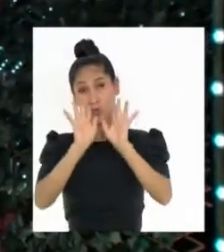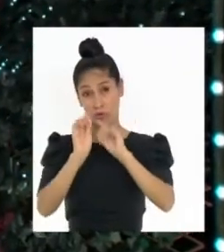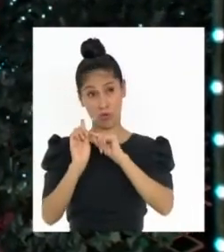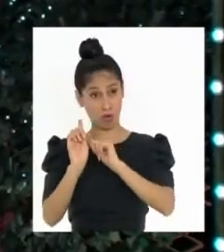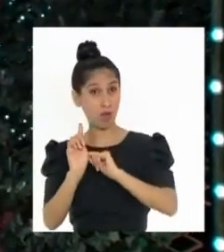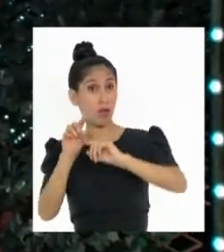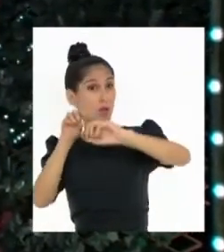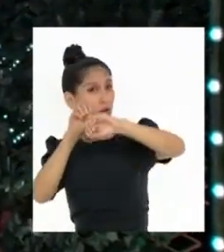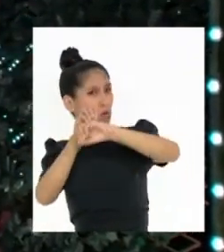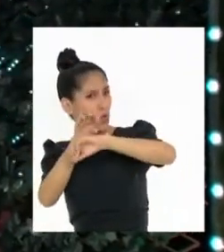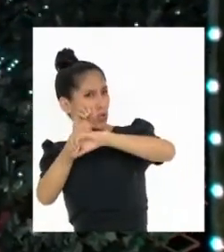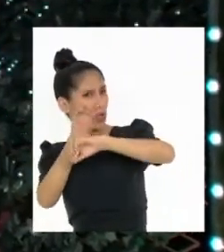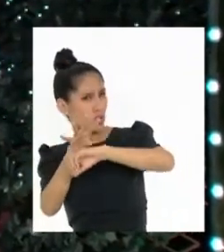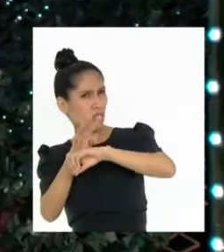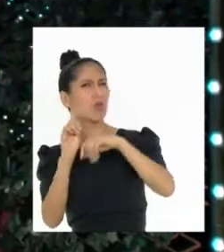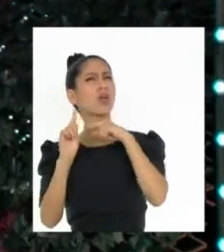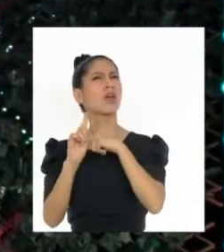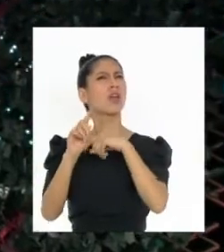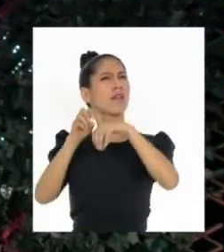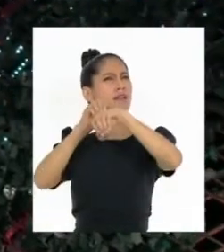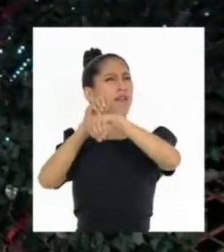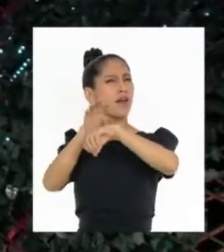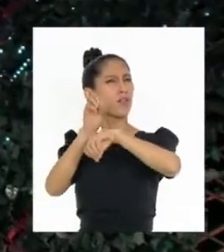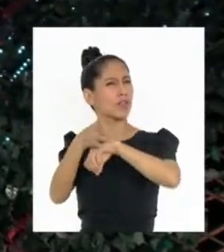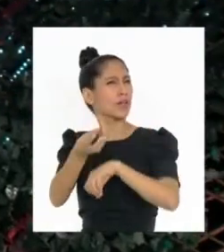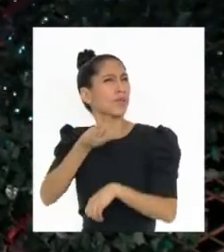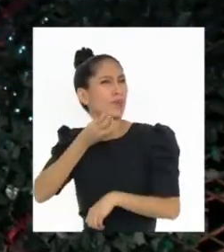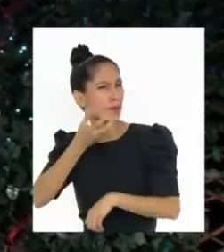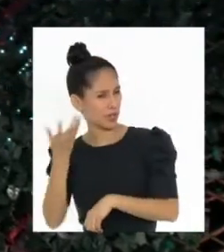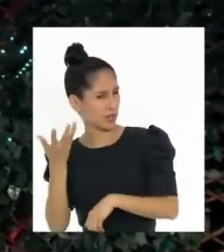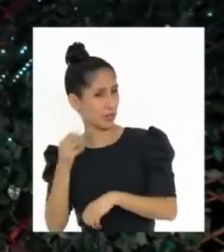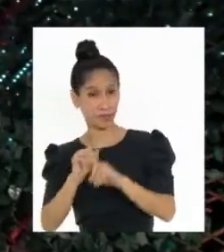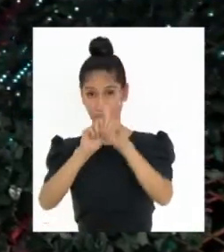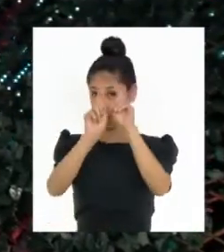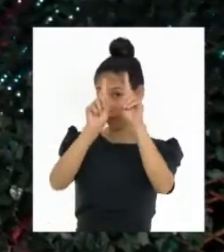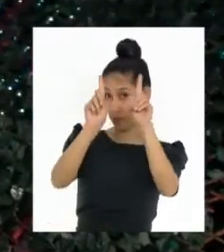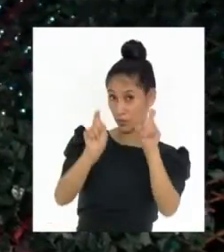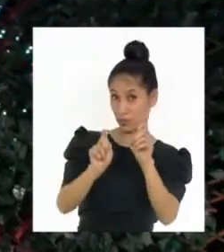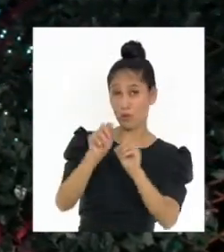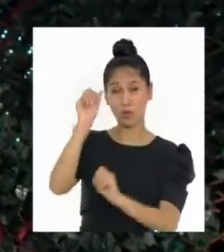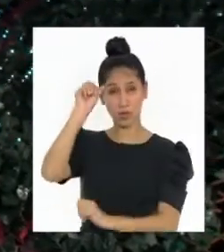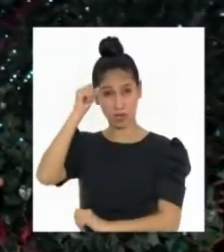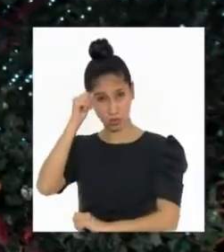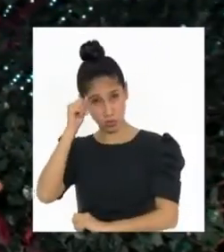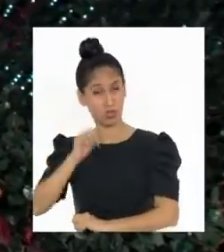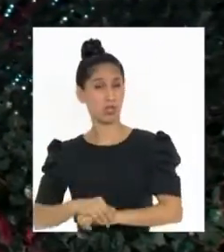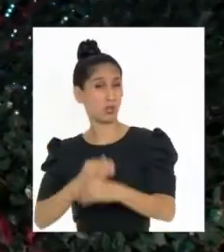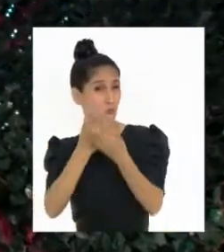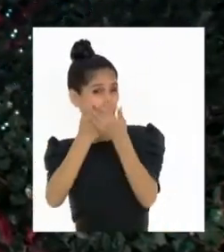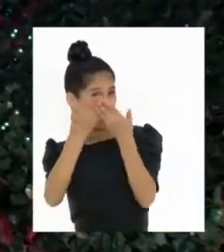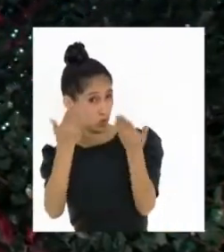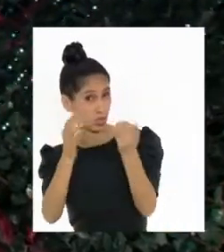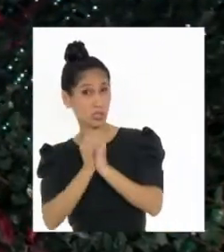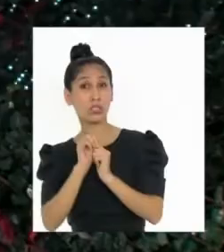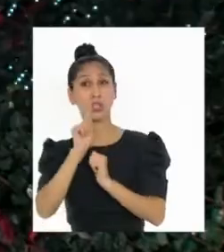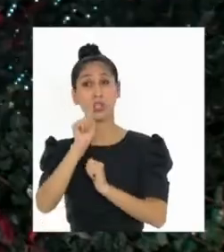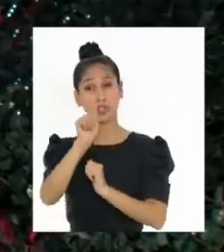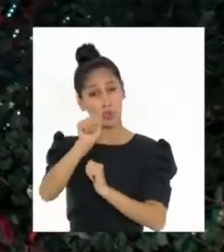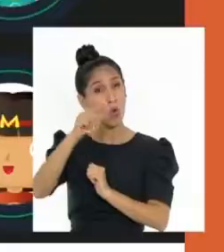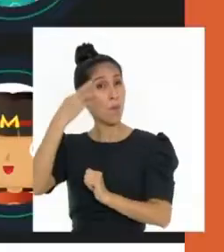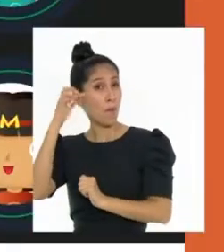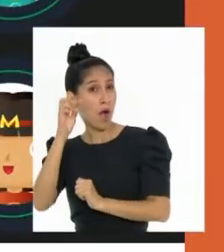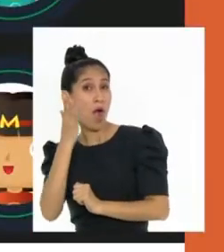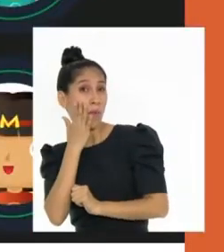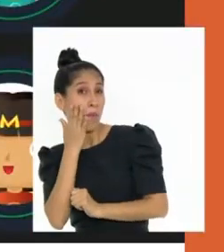una razón detrás de ella. Les pregunto, ¿recuerdan alguna recomendación que les hayan dado y que la hayan tomado en